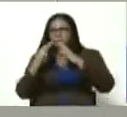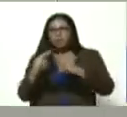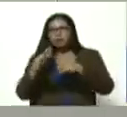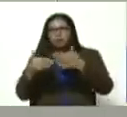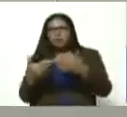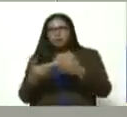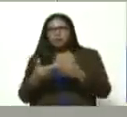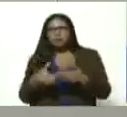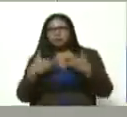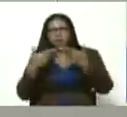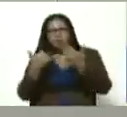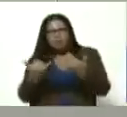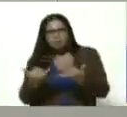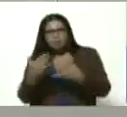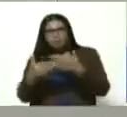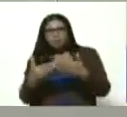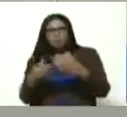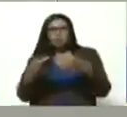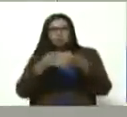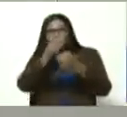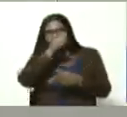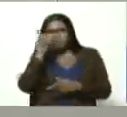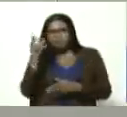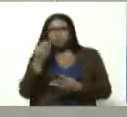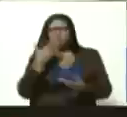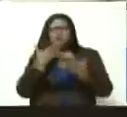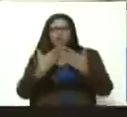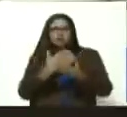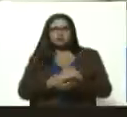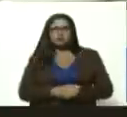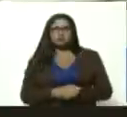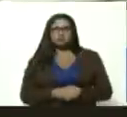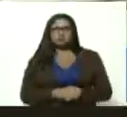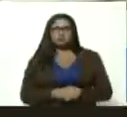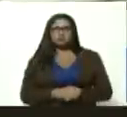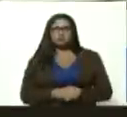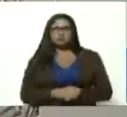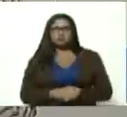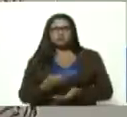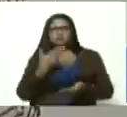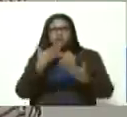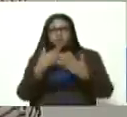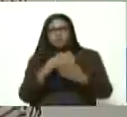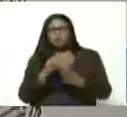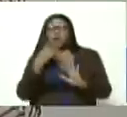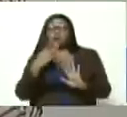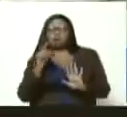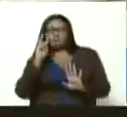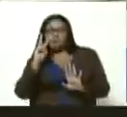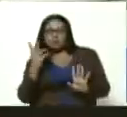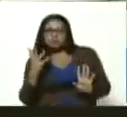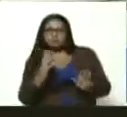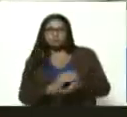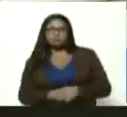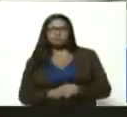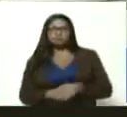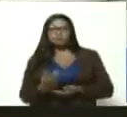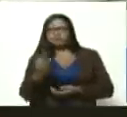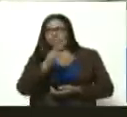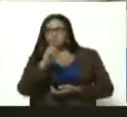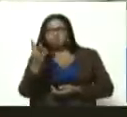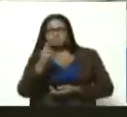que da en este caso el partido muchísimas gracias gracias bueno fíjate en ambas